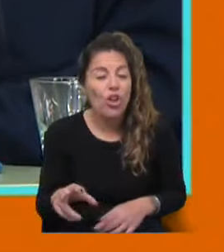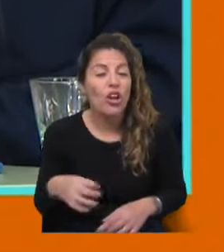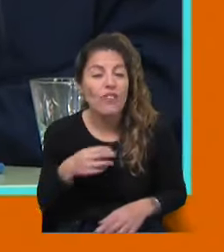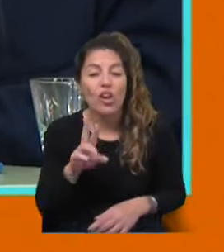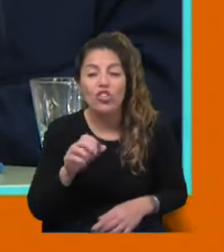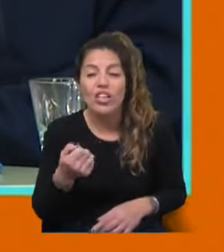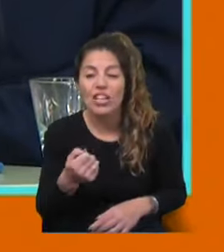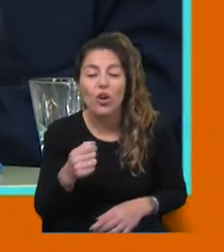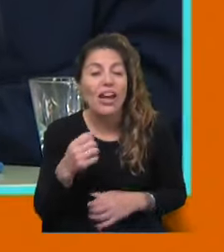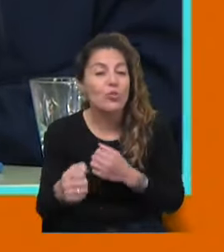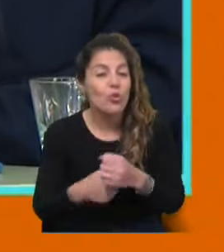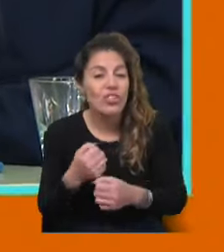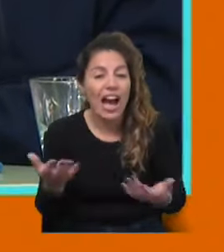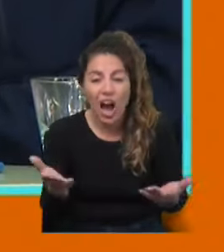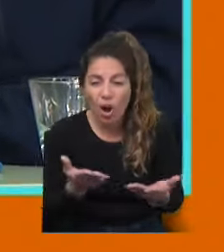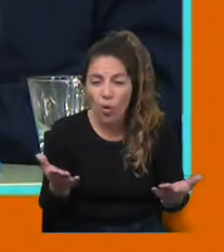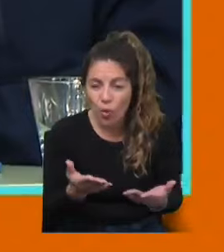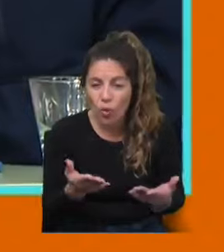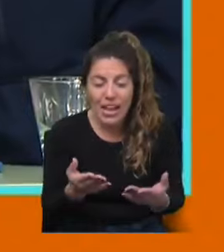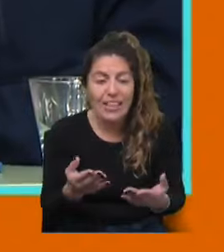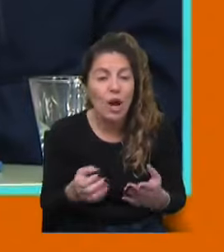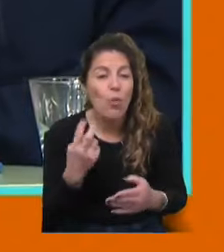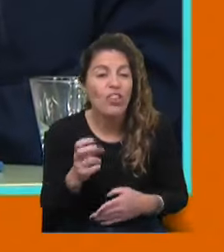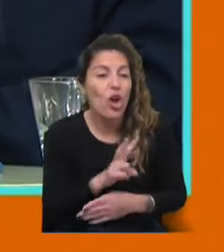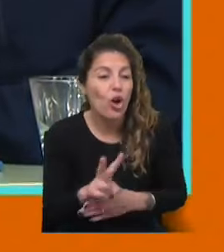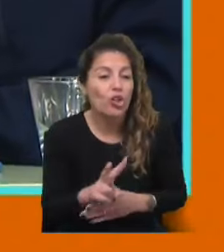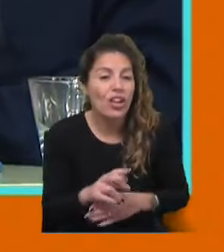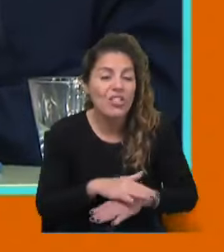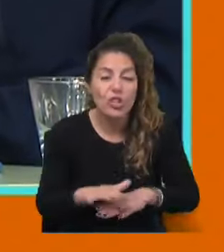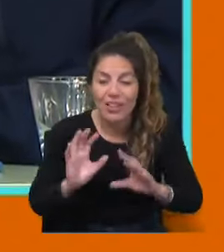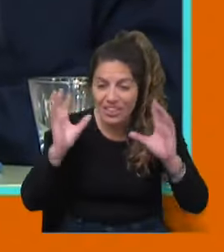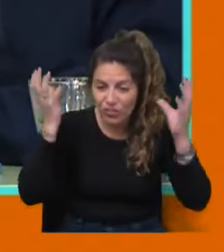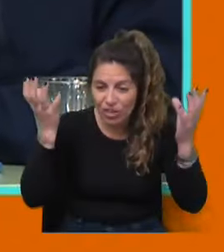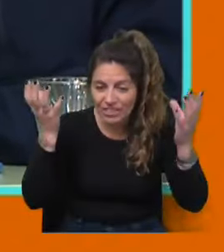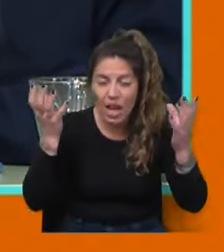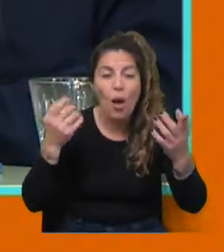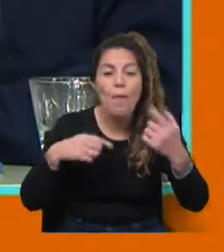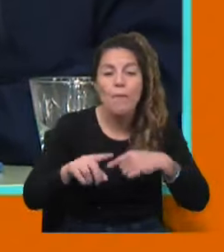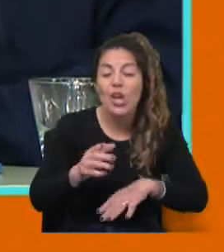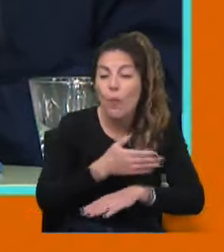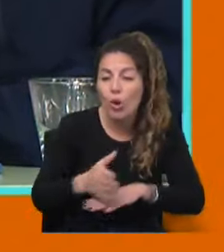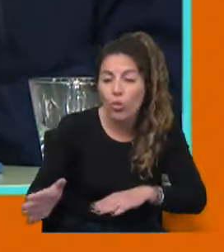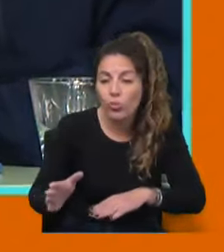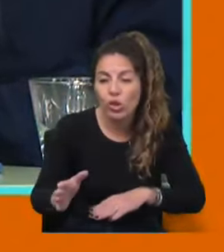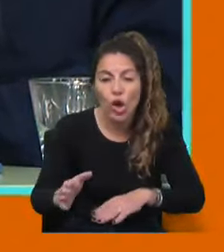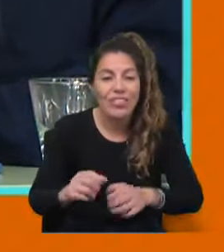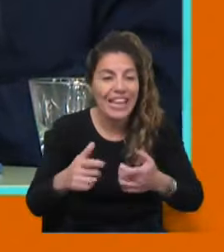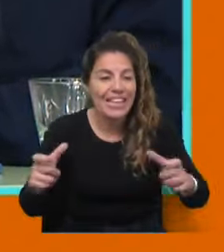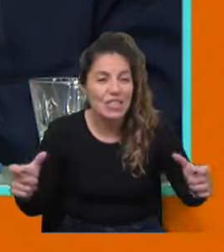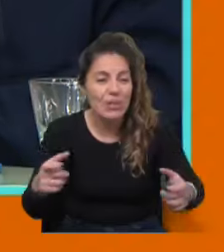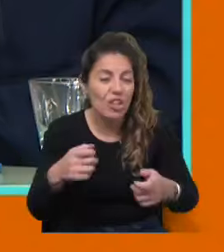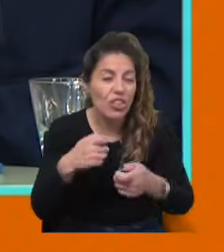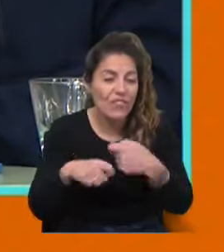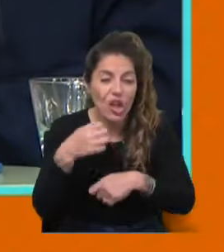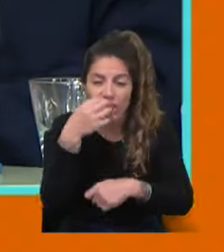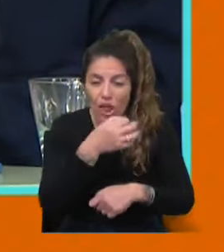Recién ahora Rosario está tratando de controlar esos niveles de violencia, pero producto de lo que fue el gran crecimiento del